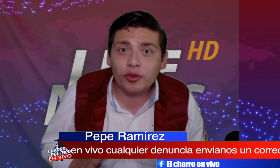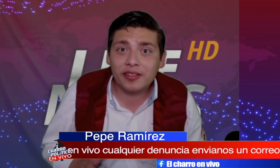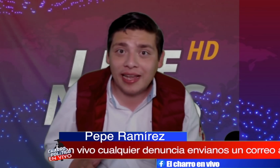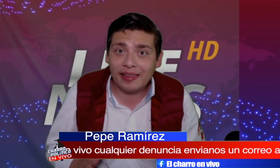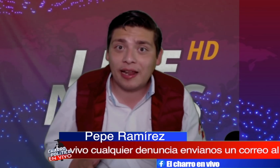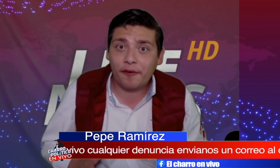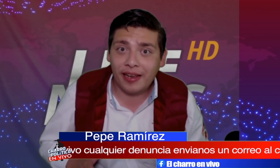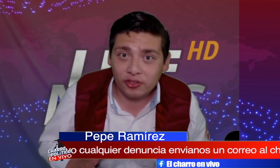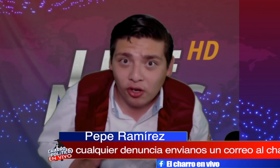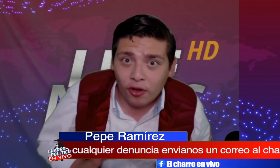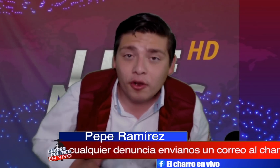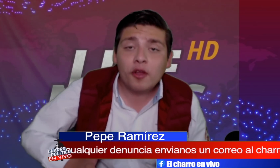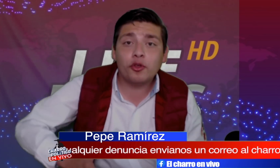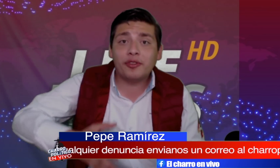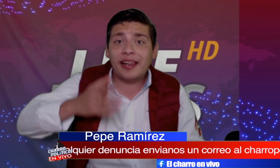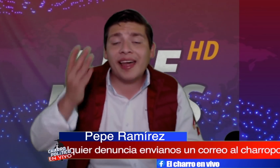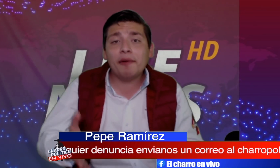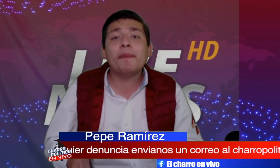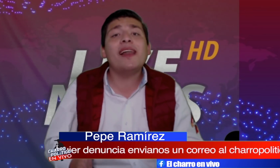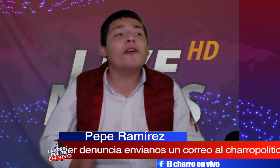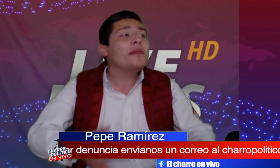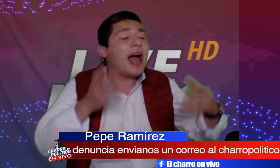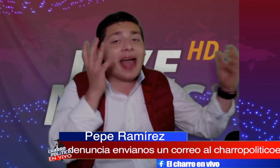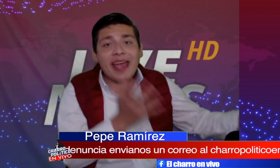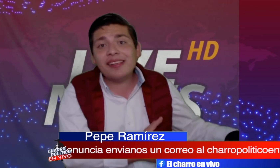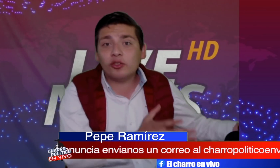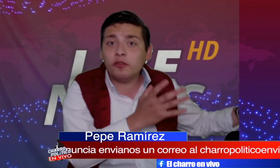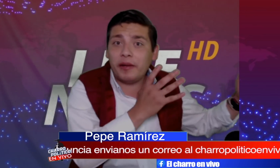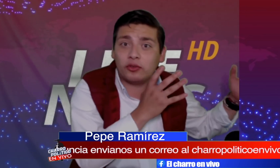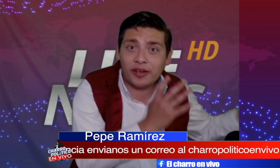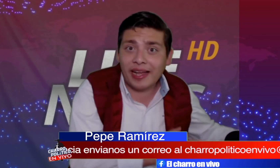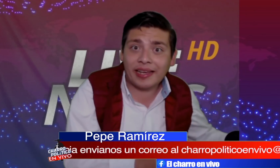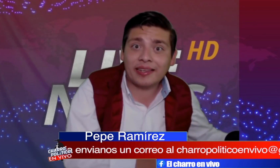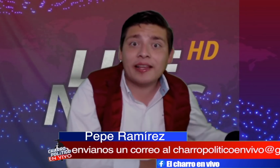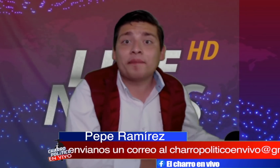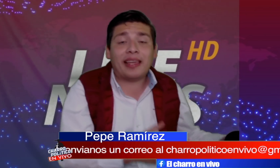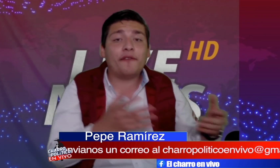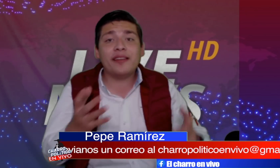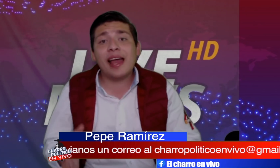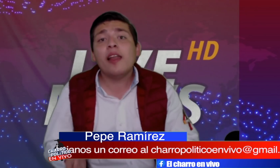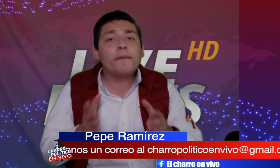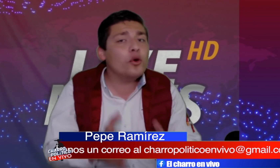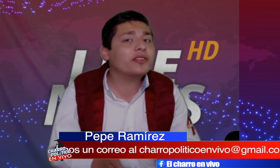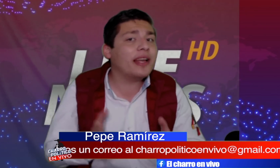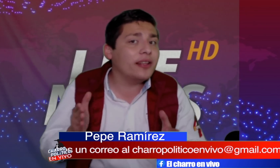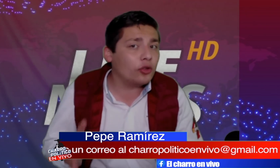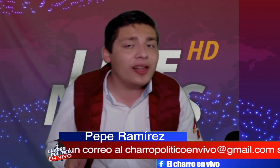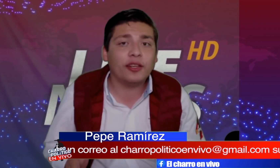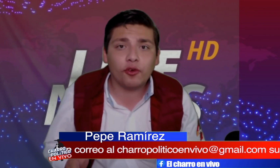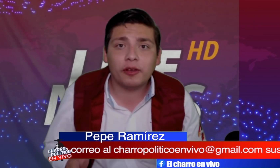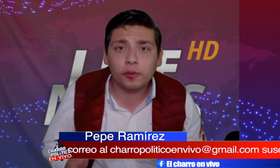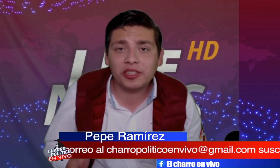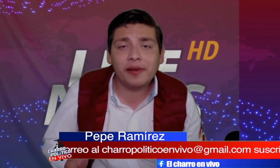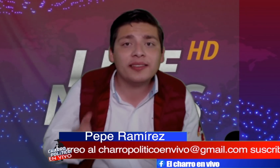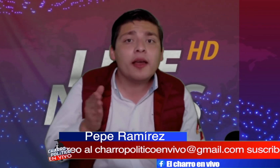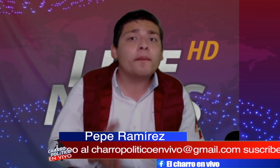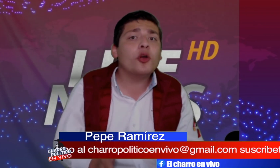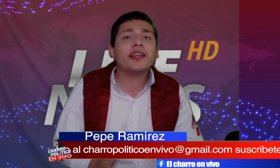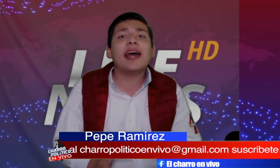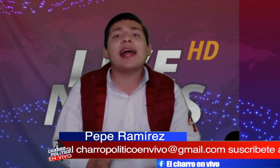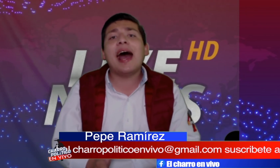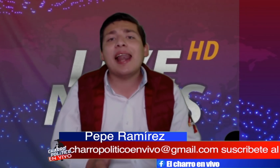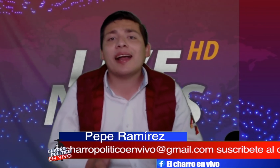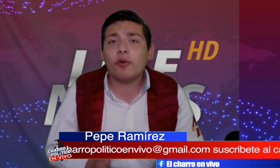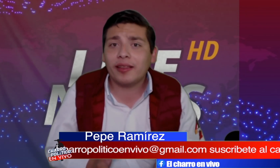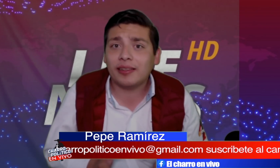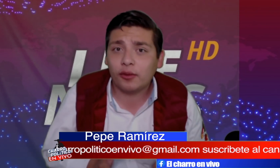Poder Judicial de la Federación, donde le daba palo a estos personajes que al final buscan de todas las formas posibles